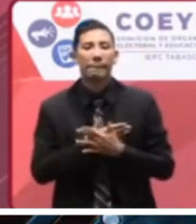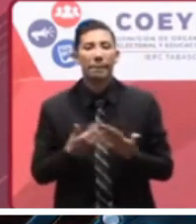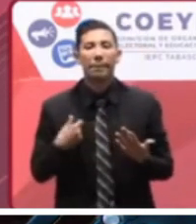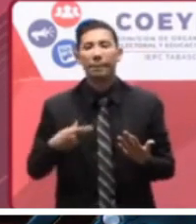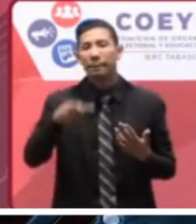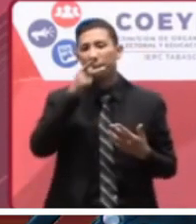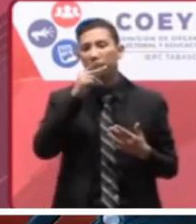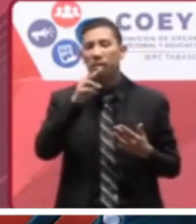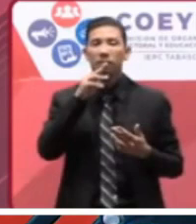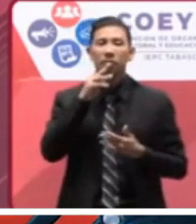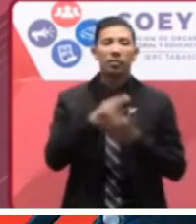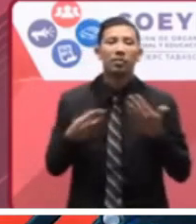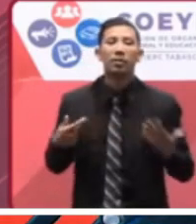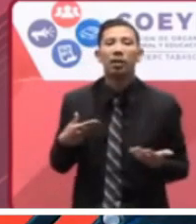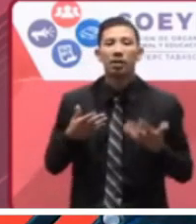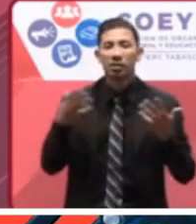izquierda y mi madre era un agente de izquierda.